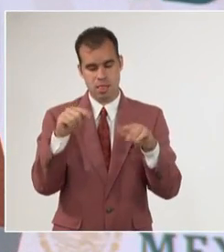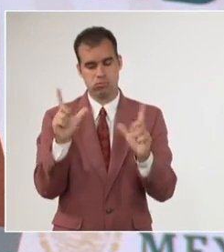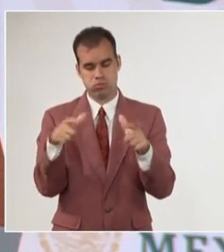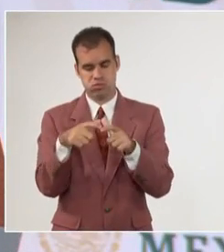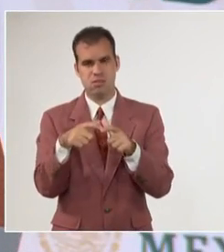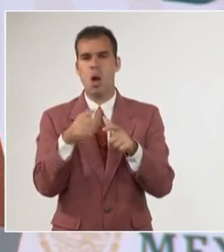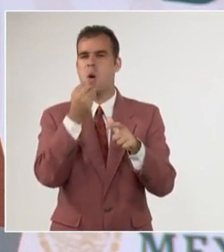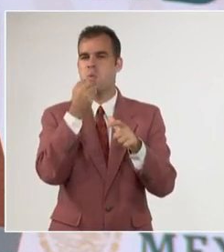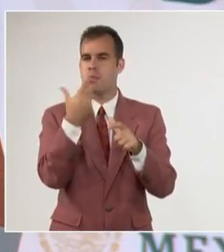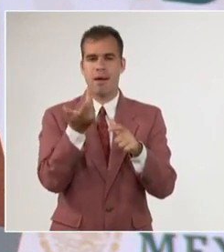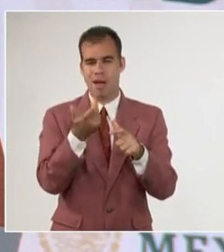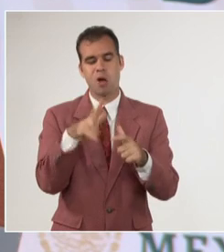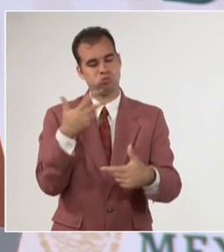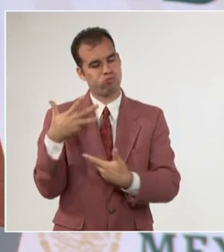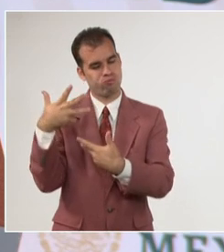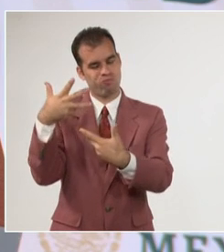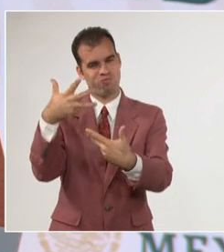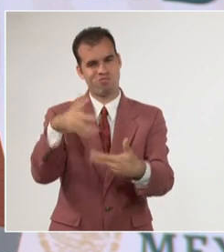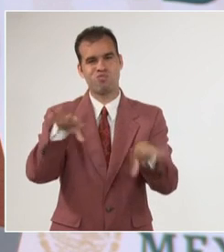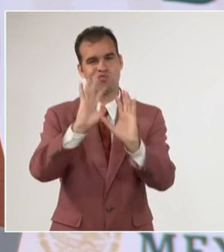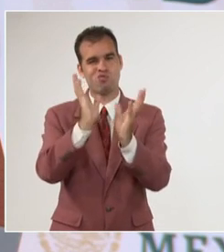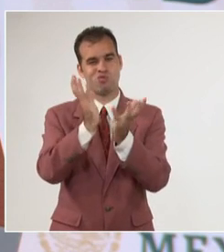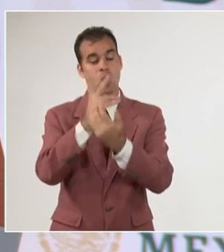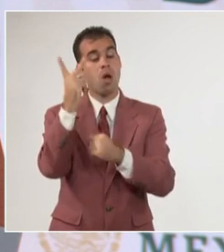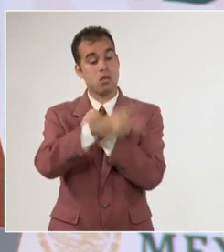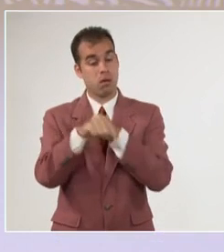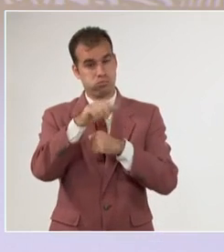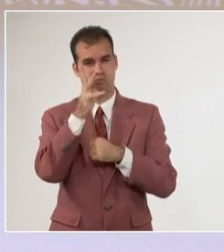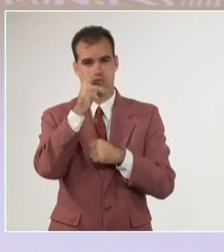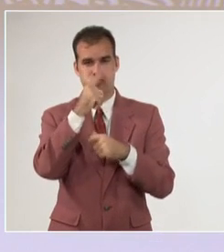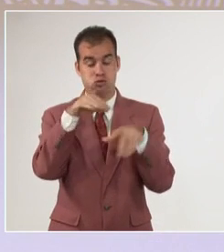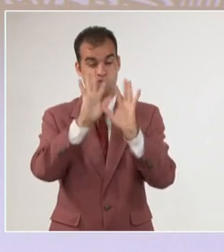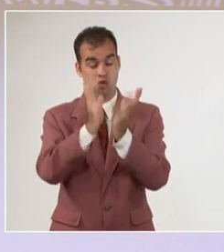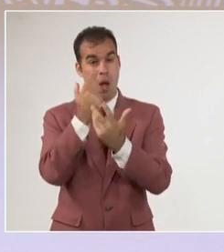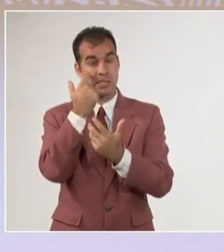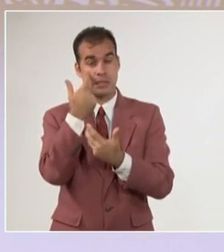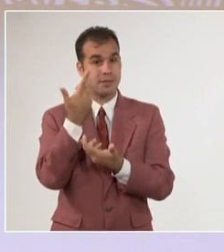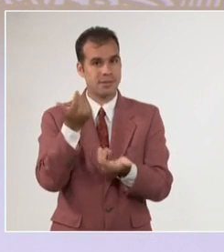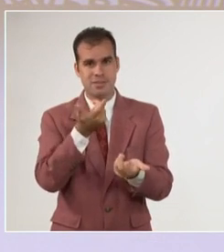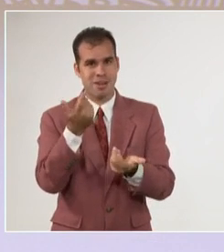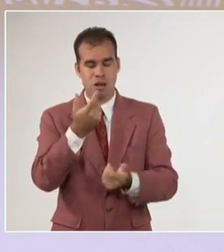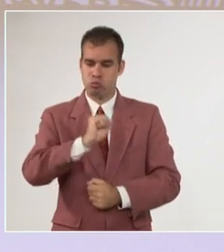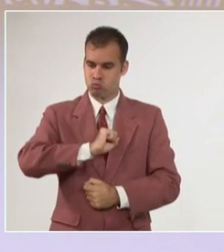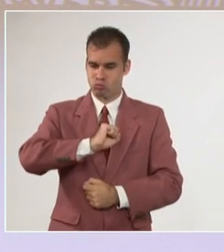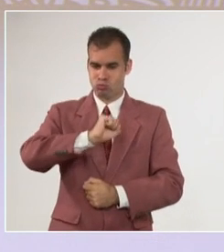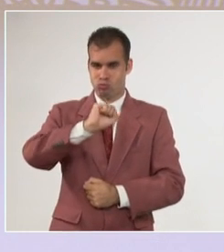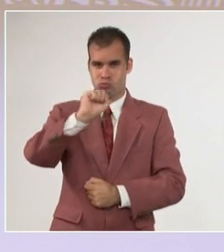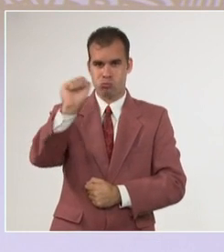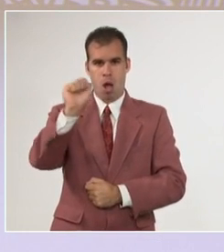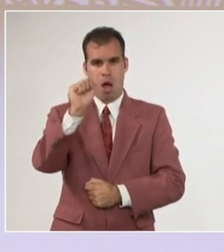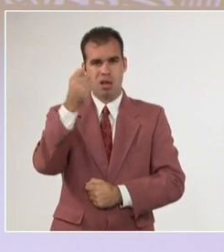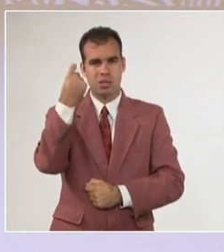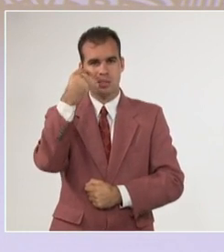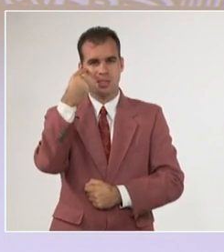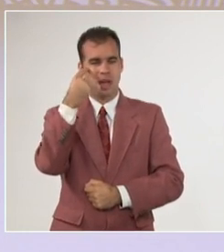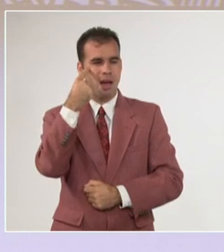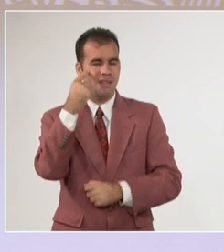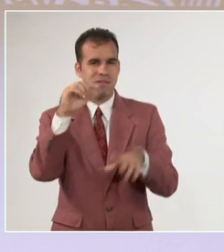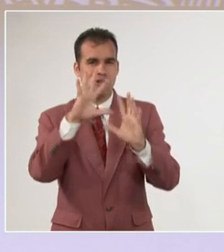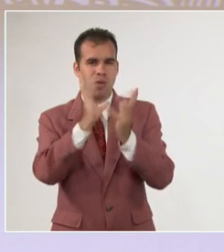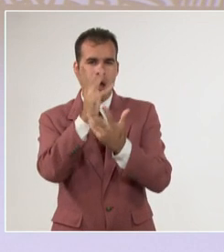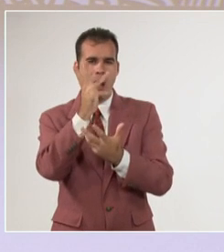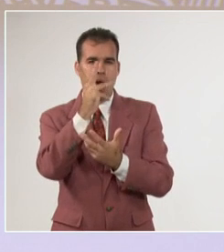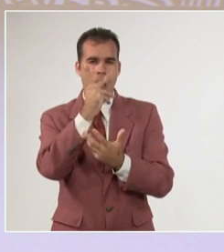a la nación ceñida de palmeros y azahares que alza como un florón de gloria al cielo azul las cumbres